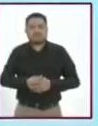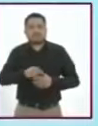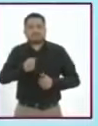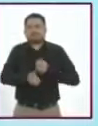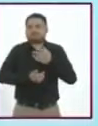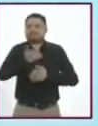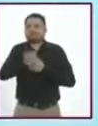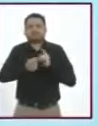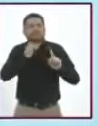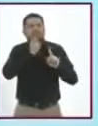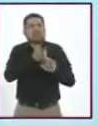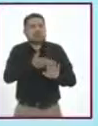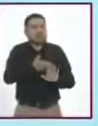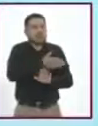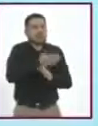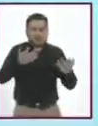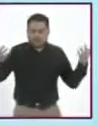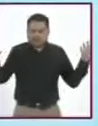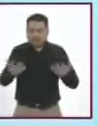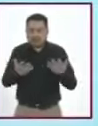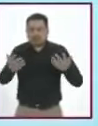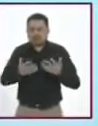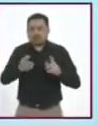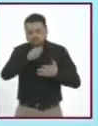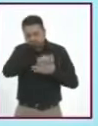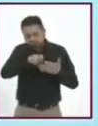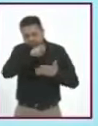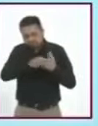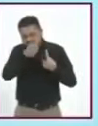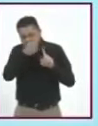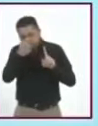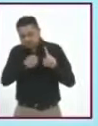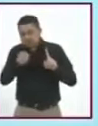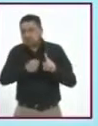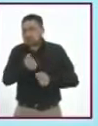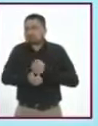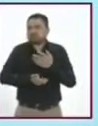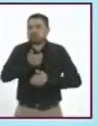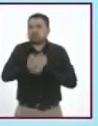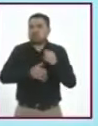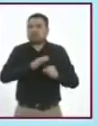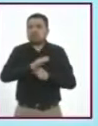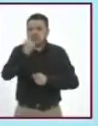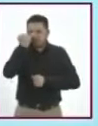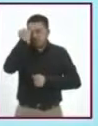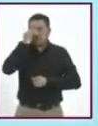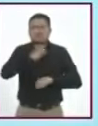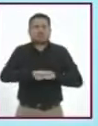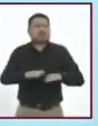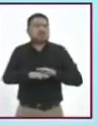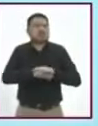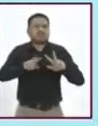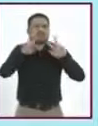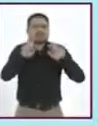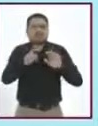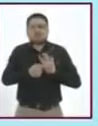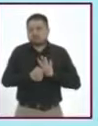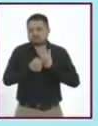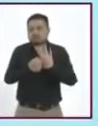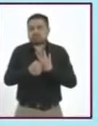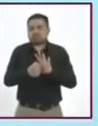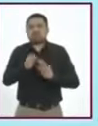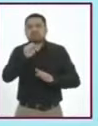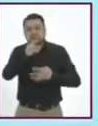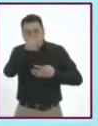exposición va antecedida de la elaboración de un guión en el cual se expresan las ideas básicas del tema a presentar y